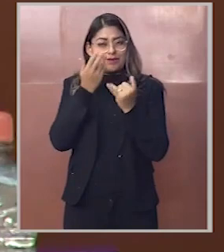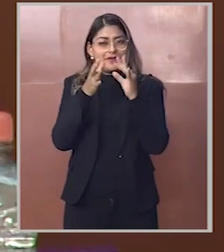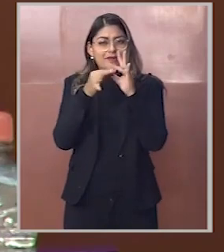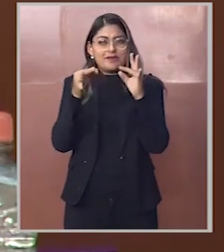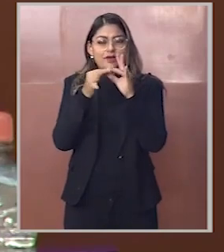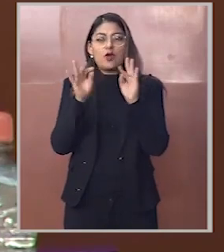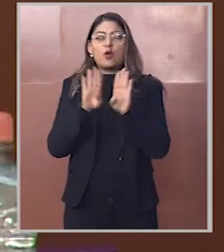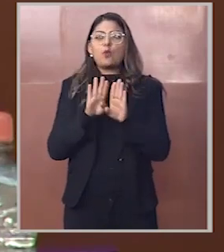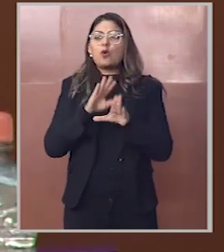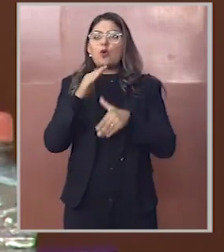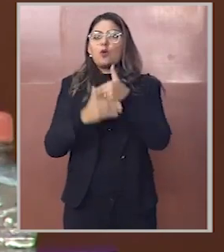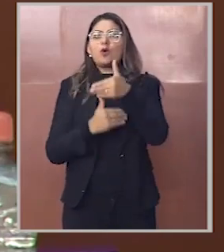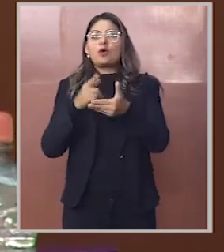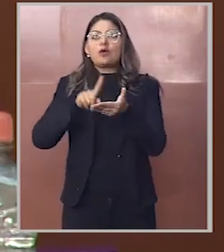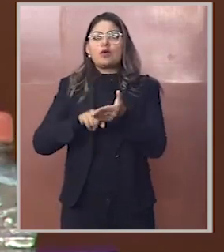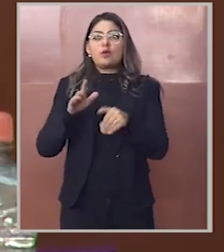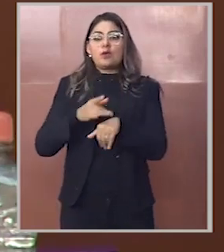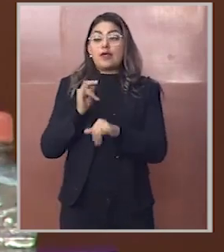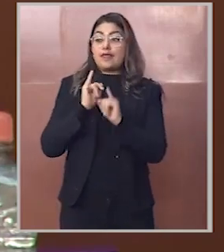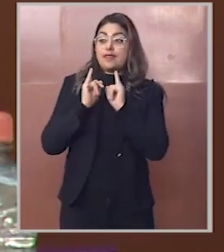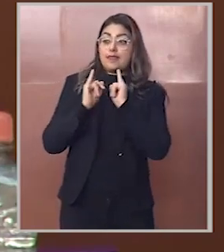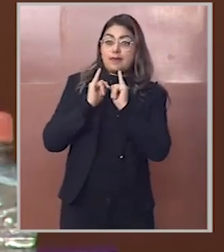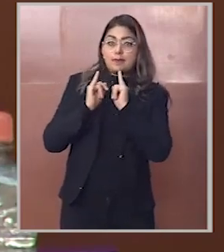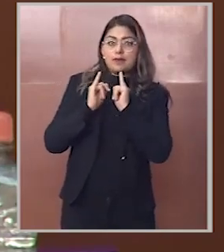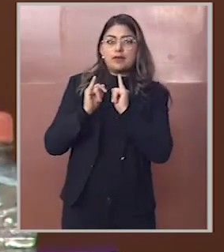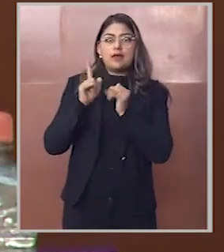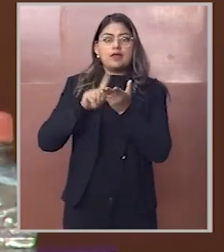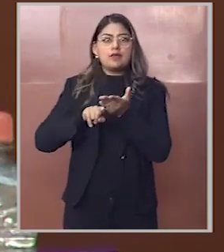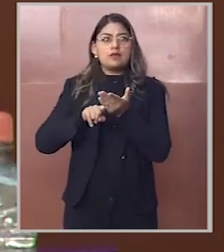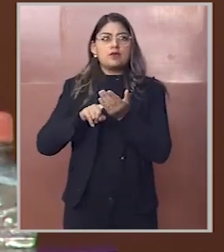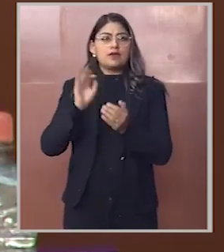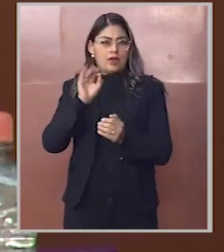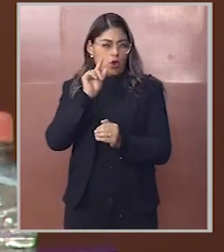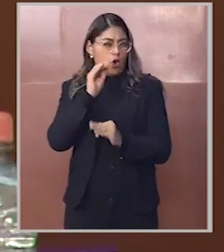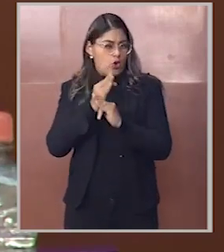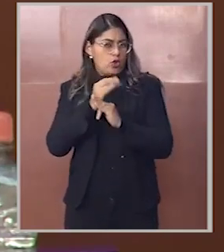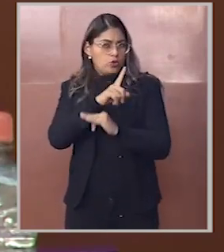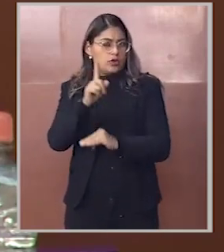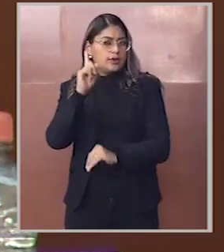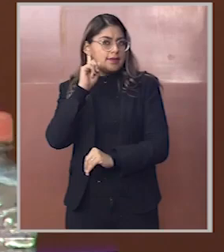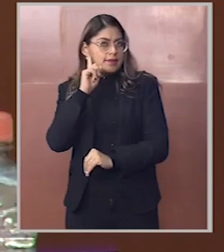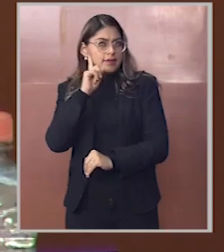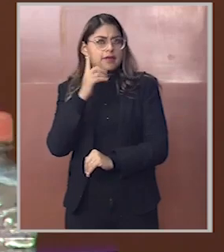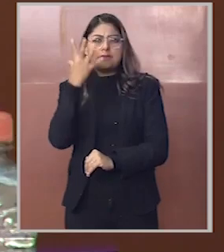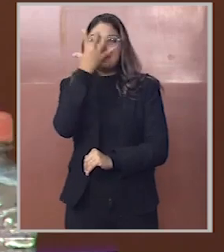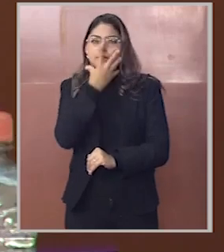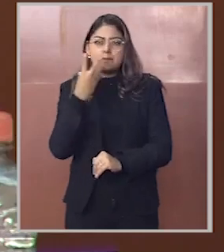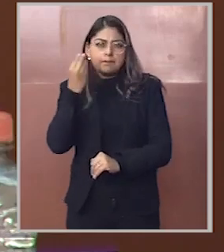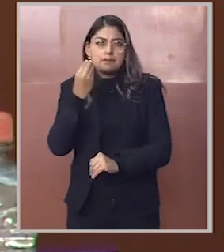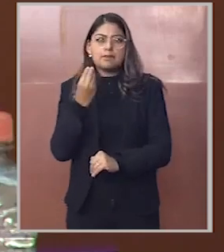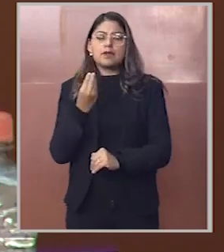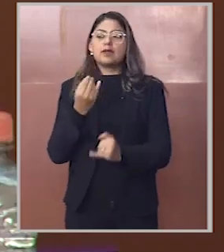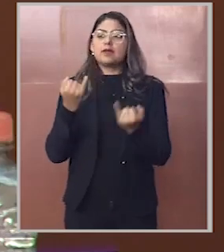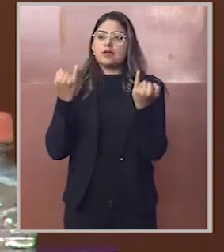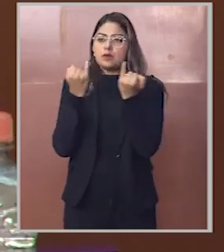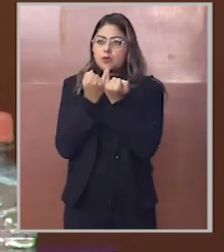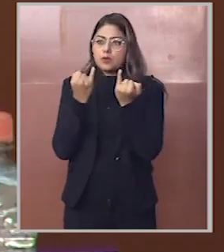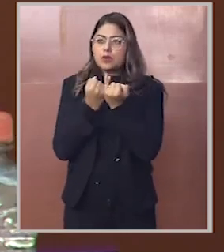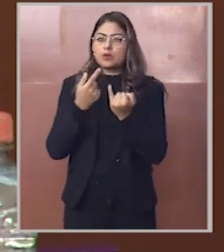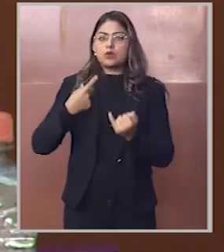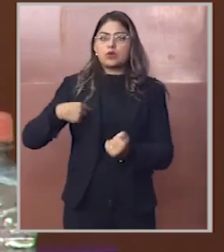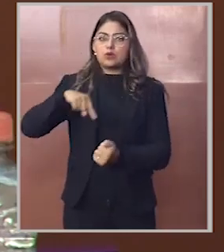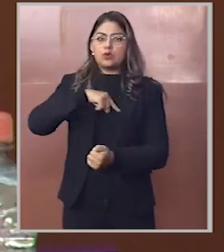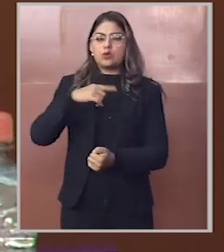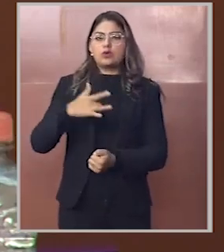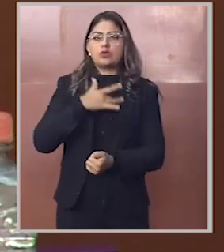las interpretaciones ahora las escucharán eh Son muy bellas y también eh nos parecen eh materiales de